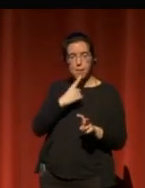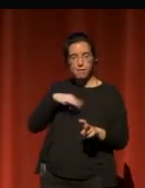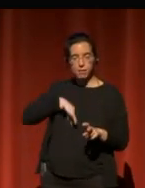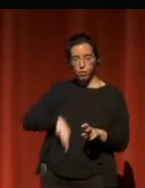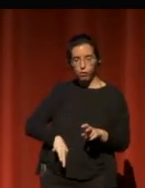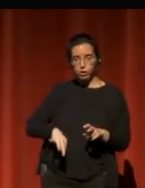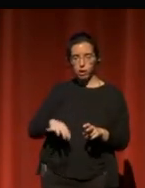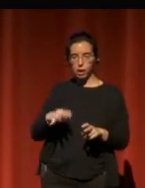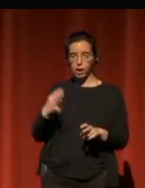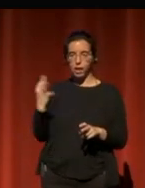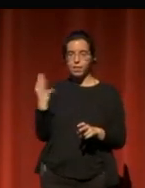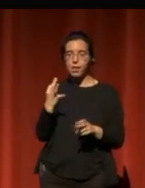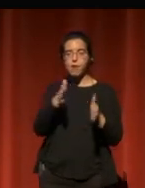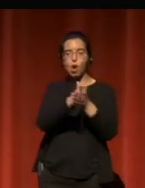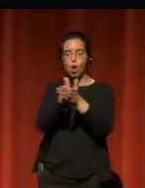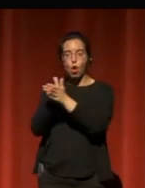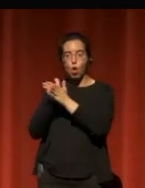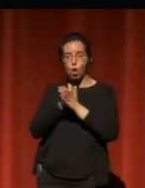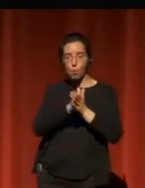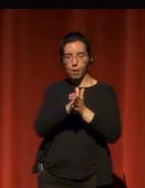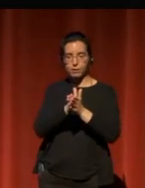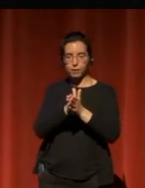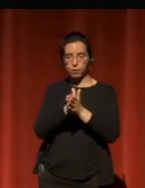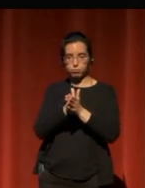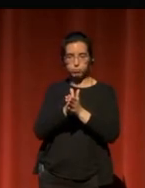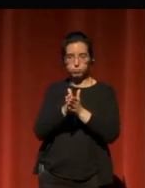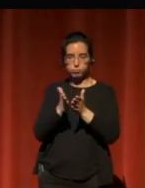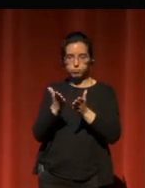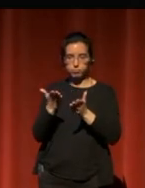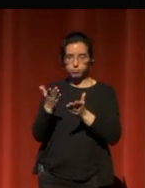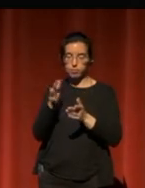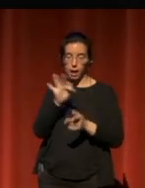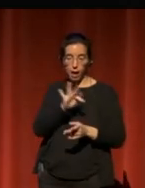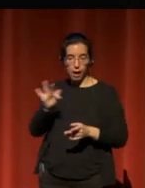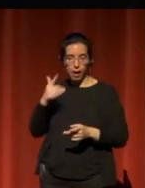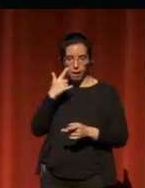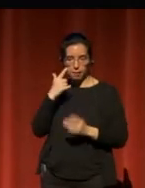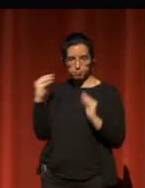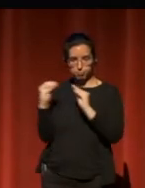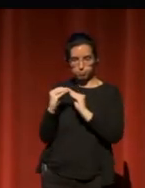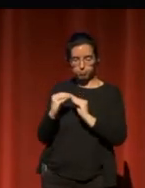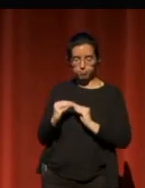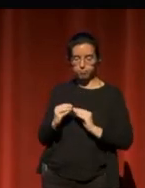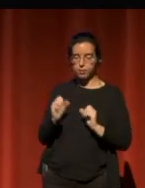prefiero que los compañeros también tengan oportunidad de hablar. Gracias. Bueno, y por fin